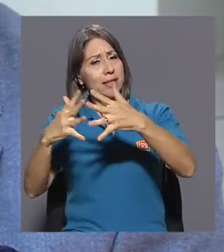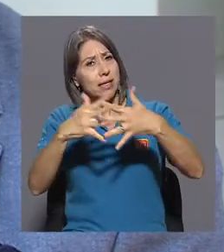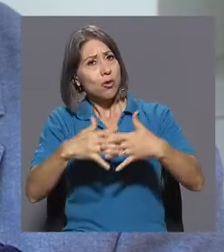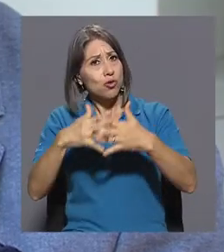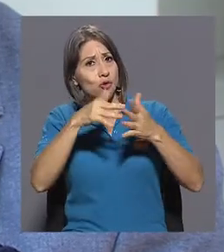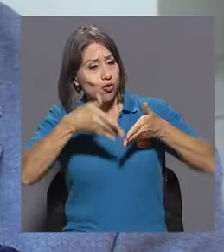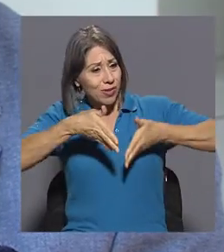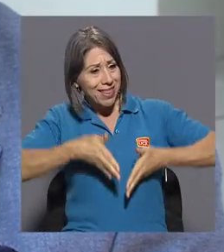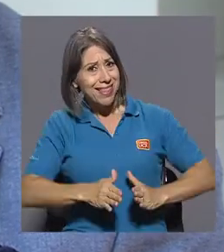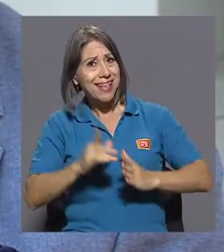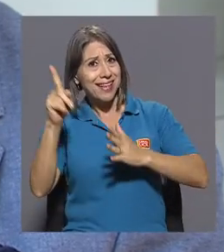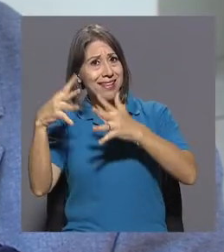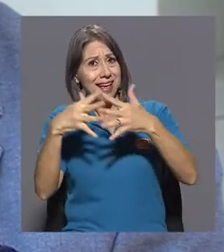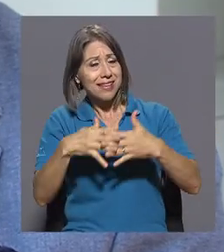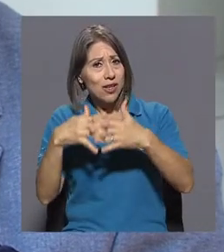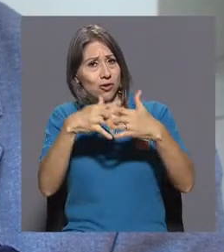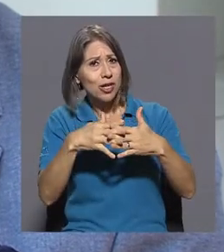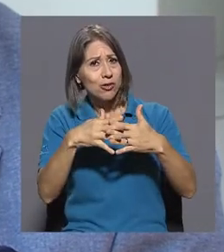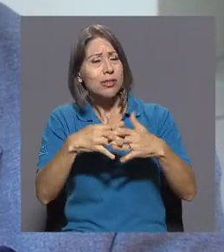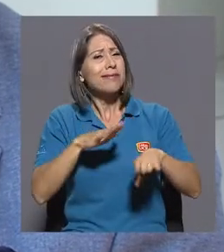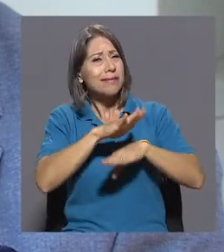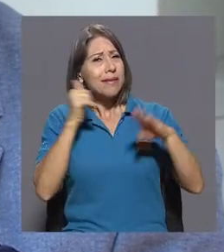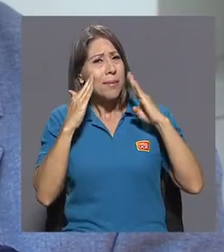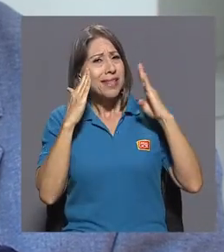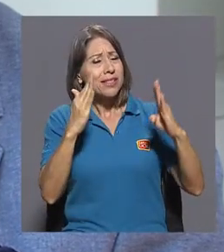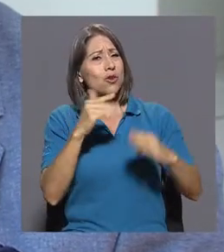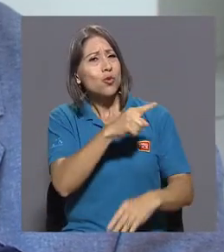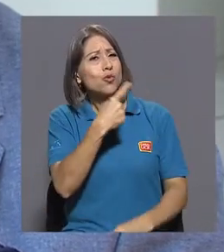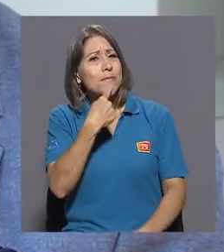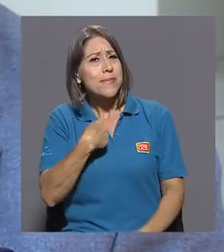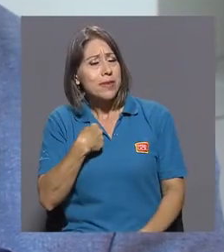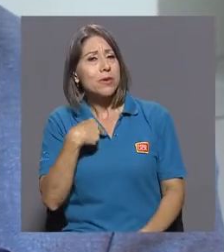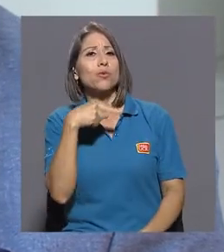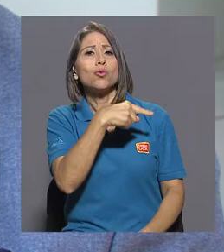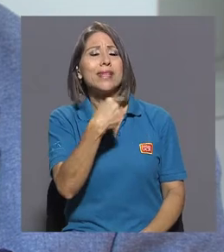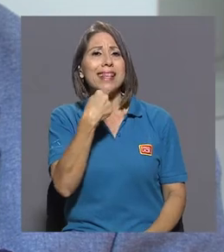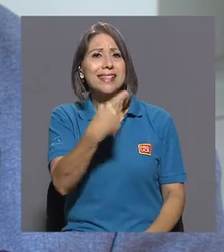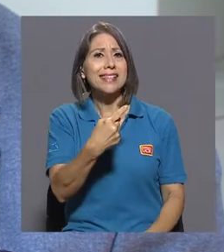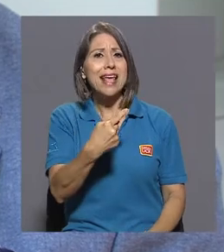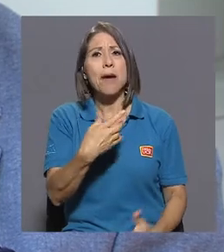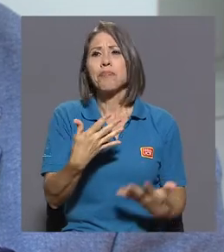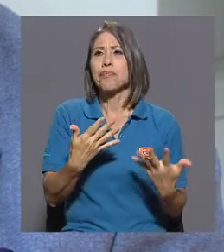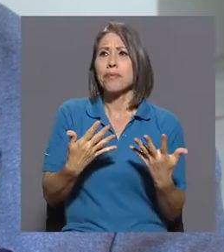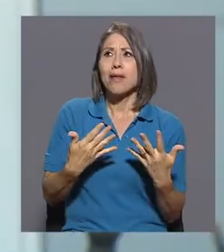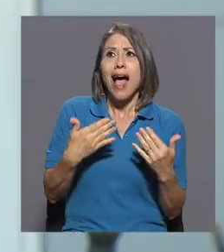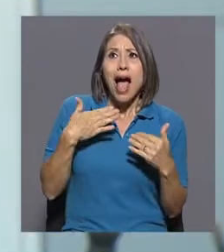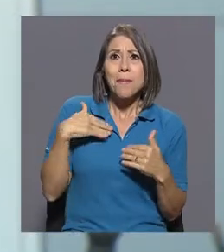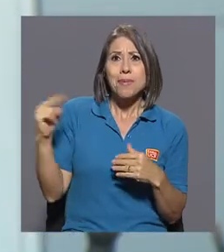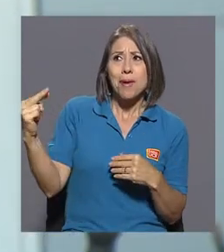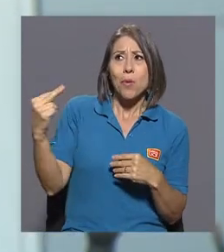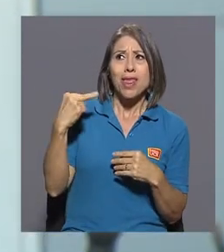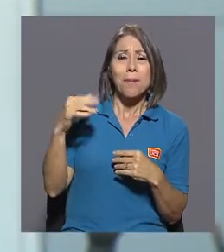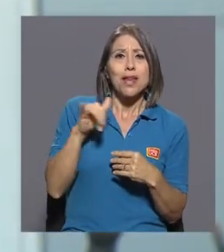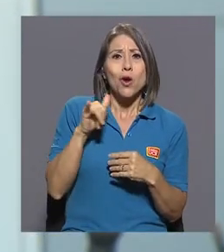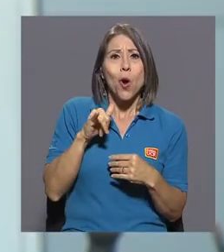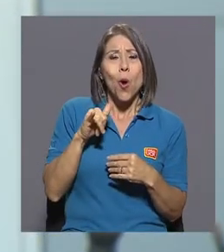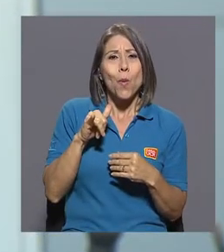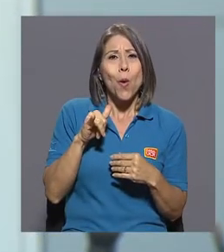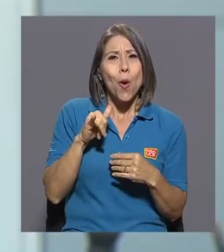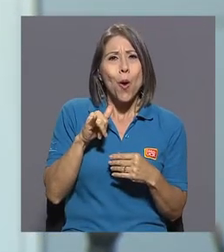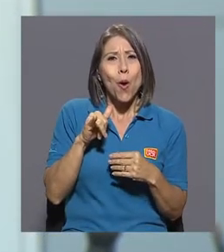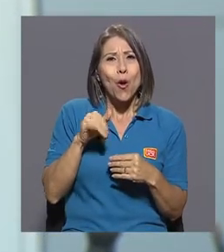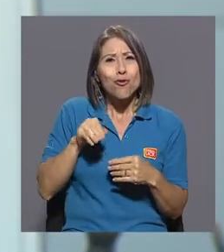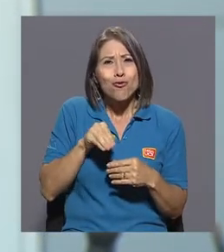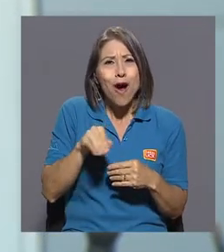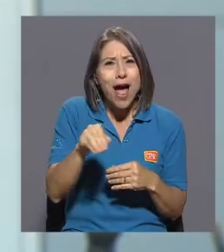cosas que me llama mucho la atención era algo que usted me comentaba, que usted decía, a mí me podían ver como Speedy González. Sí. Speedy González. Sí,